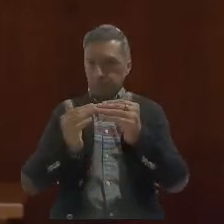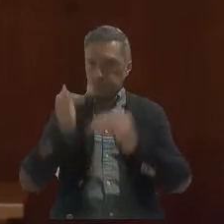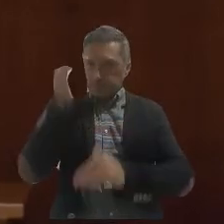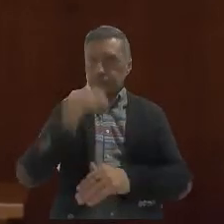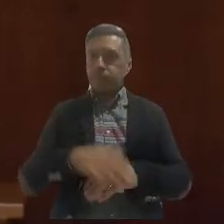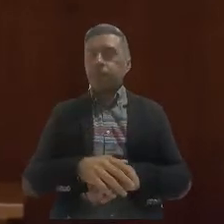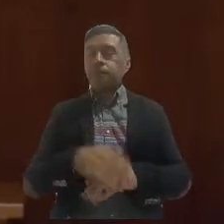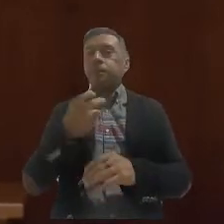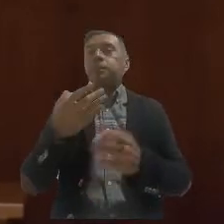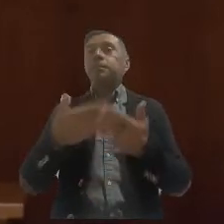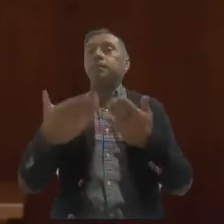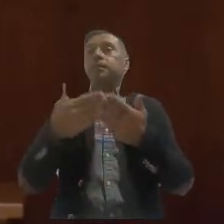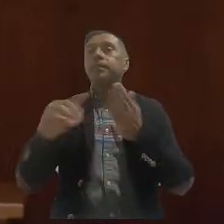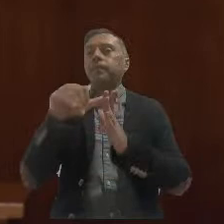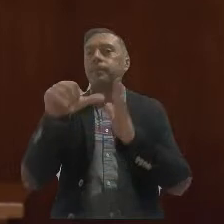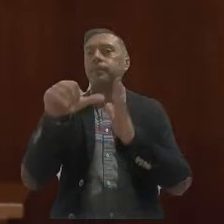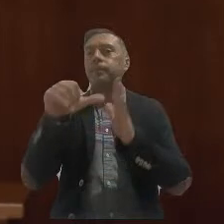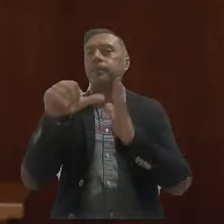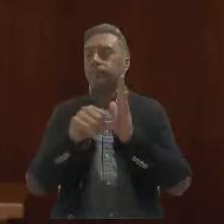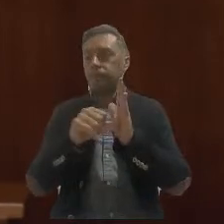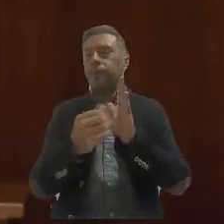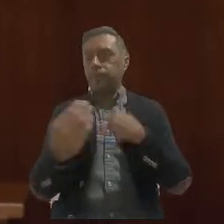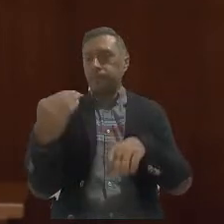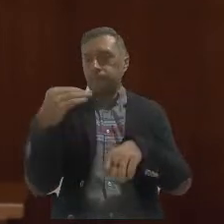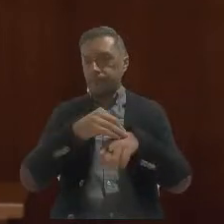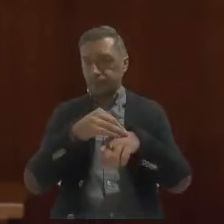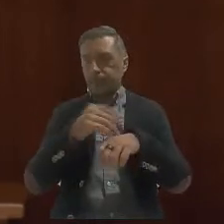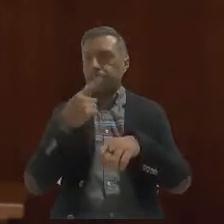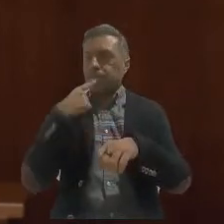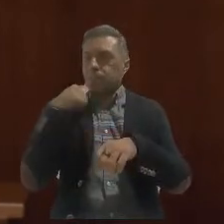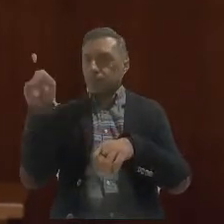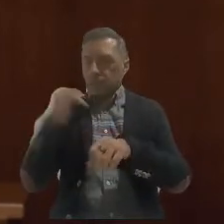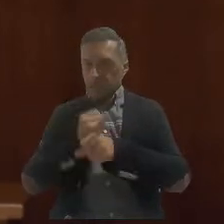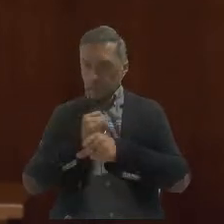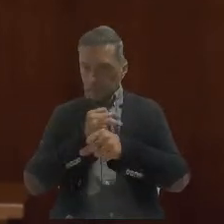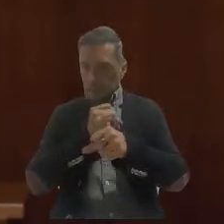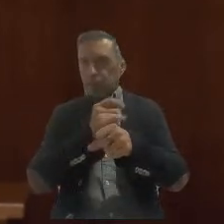artículo se perseguirá de oficio. Es lo que deseo presentar. Muchas gracias.